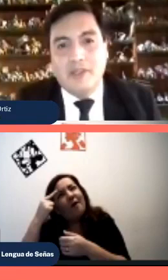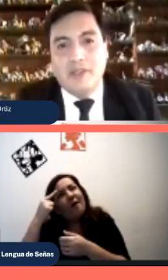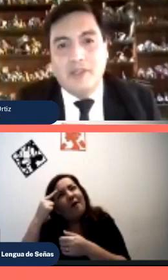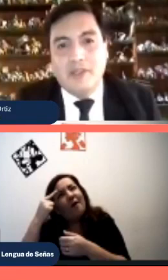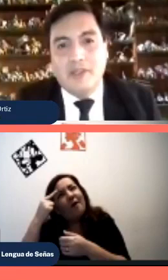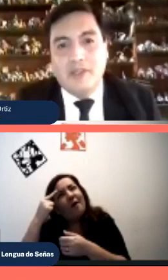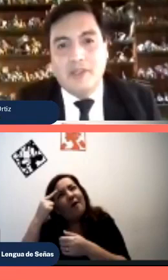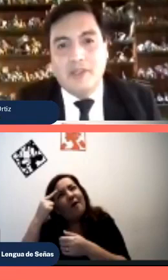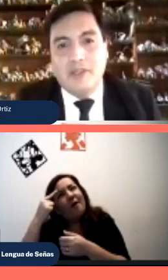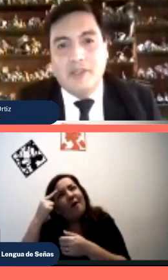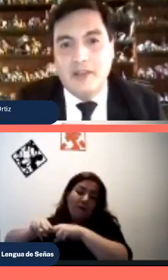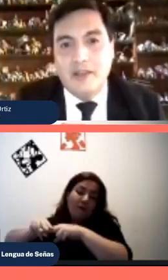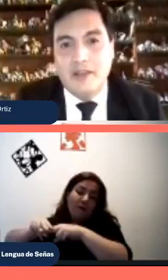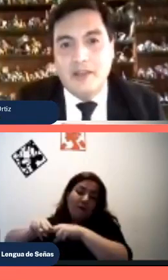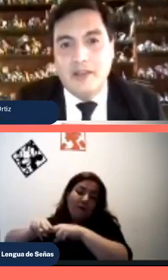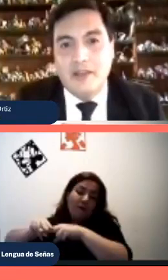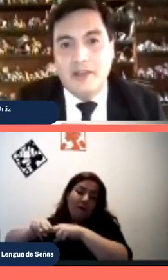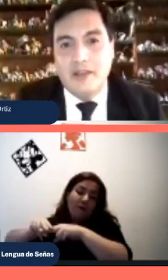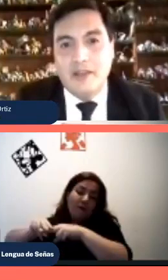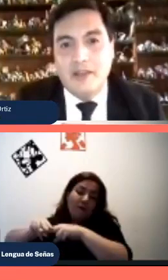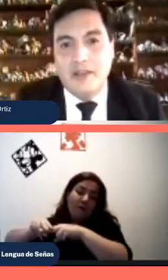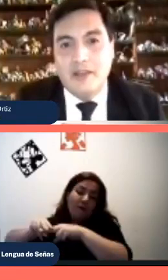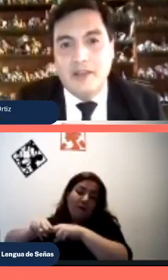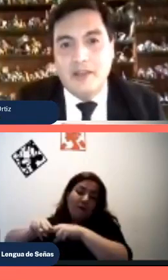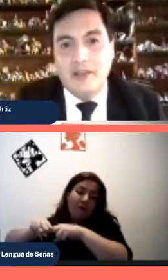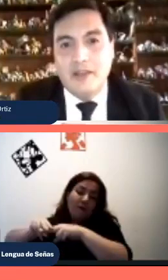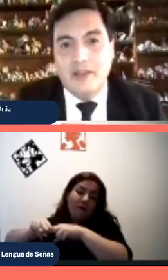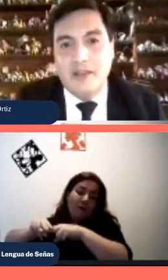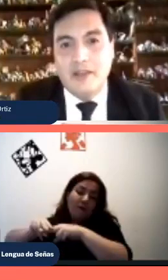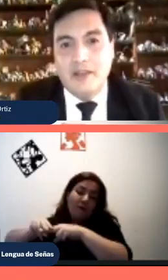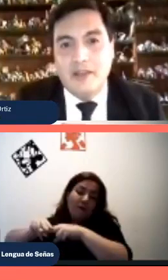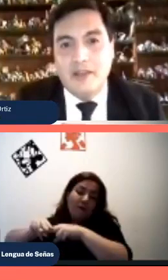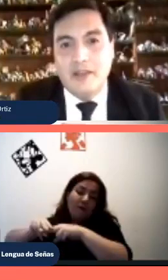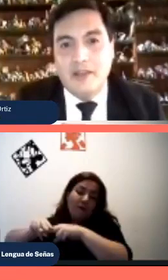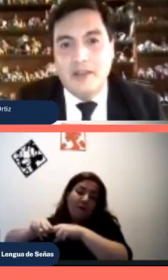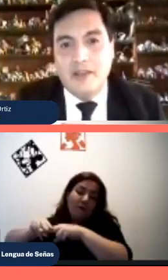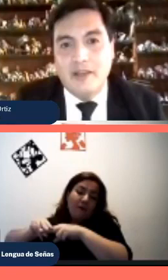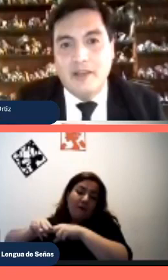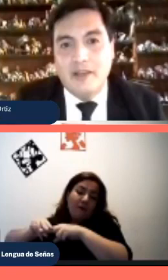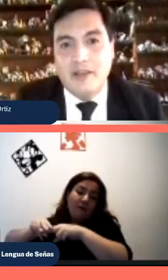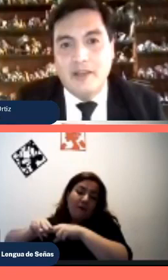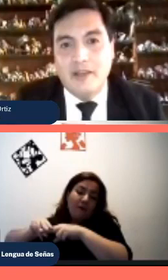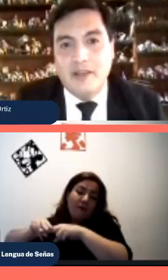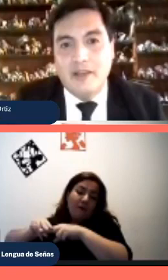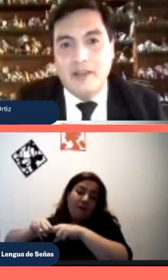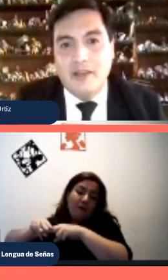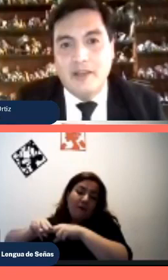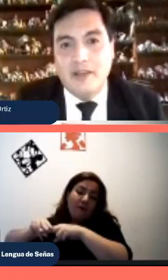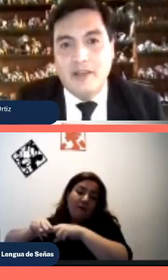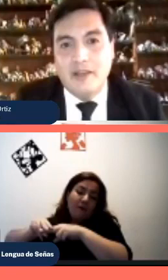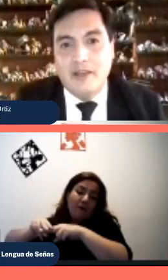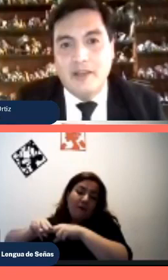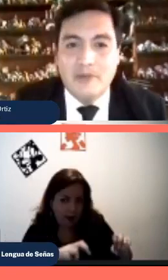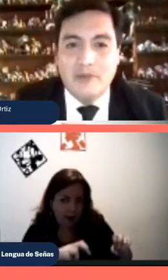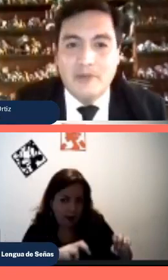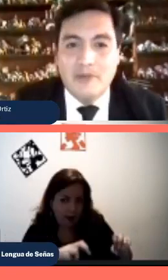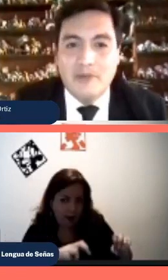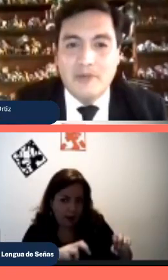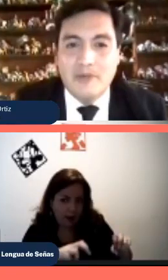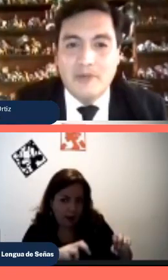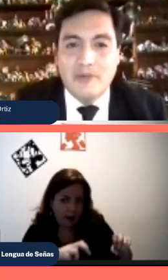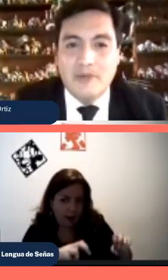dinosaurios, pero la paleontología ve también otros animales, que a veces los dejamos de lado por todo el encanto que tienen los